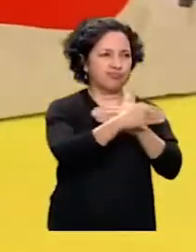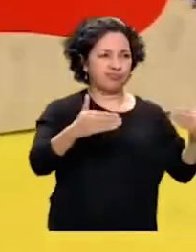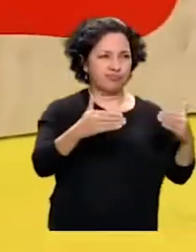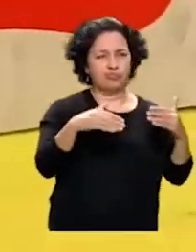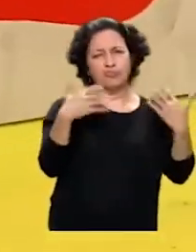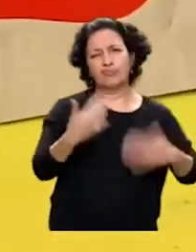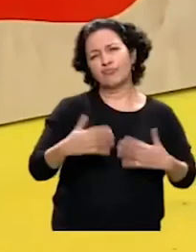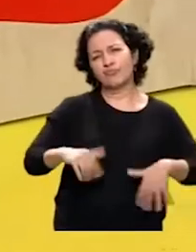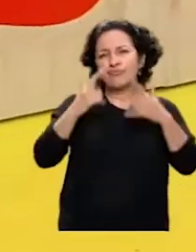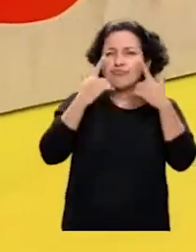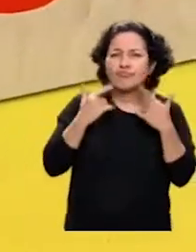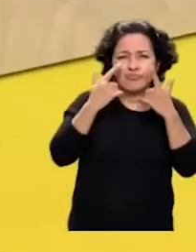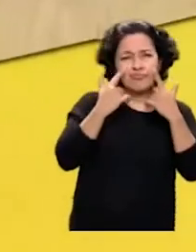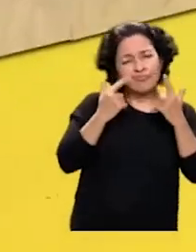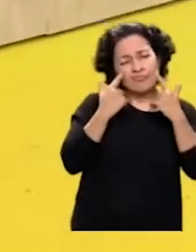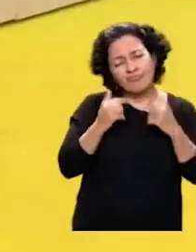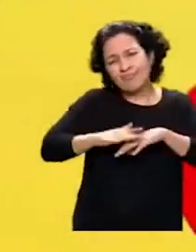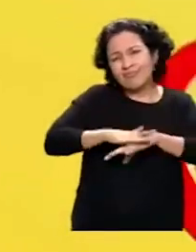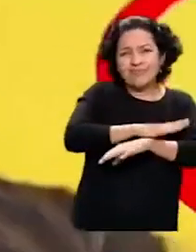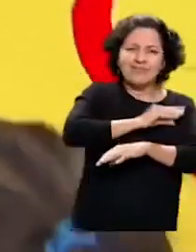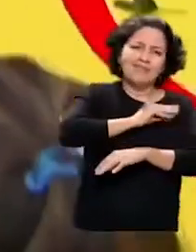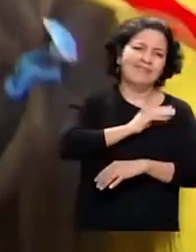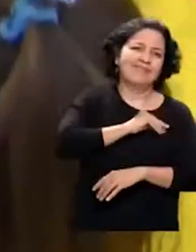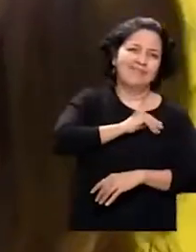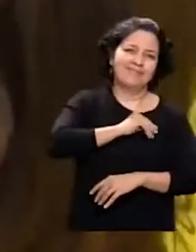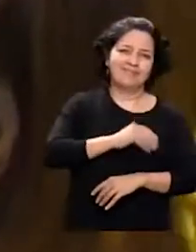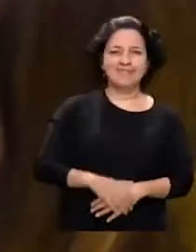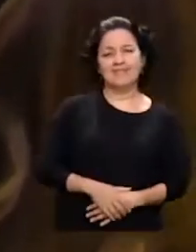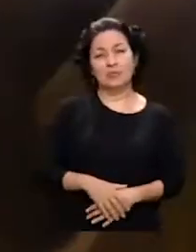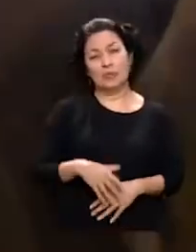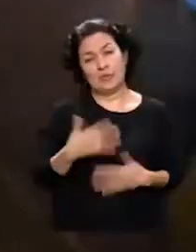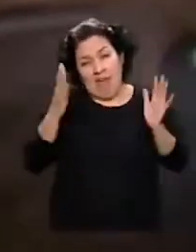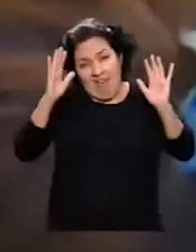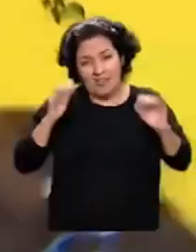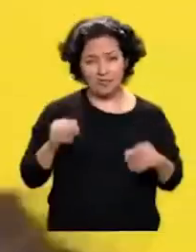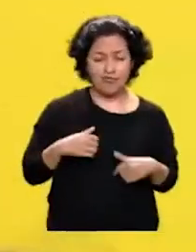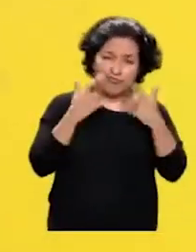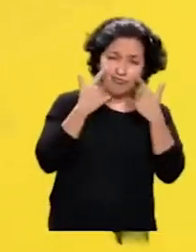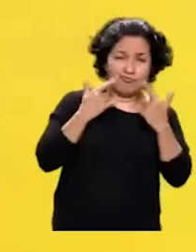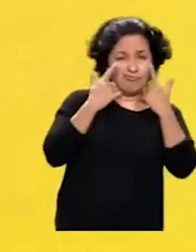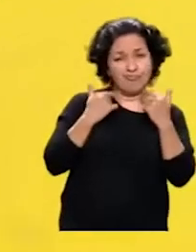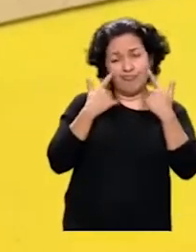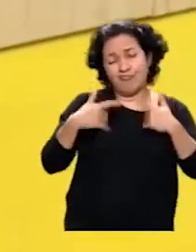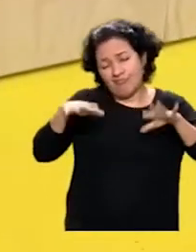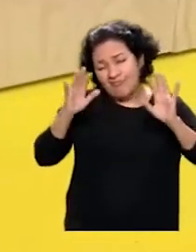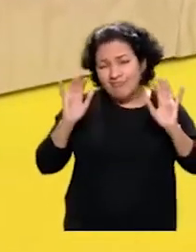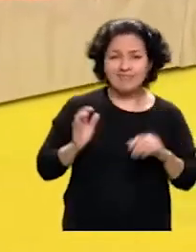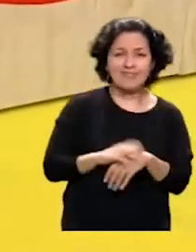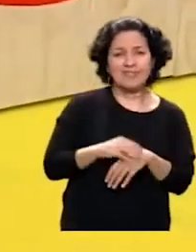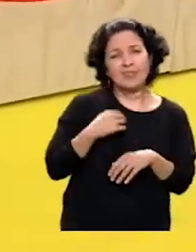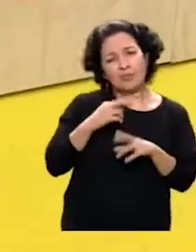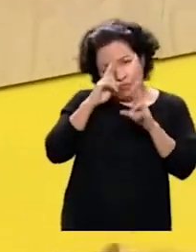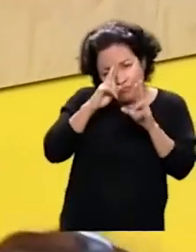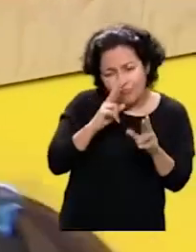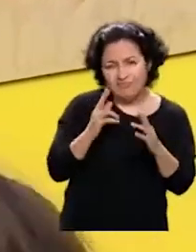Está llorando de emoción, de alegría. ¿Cómo no llorar? Si esto es un homenaje